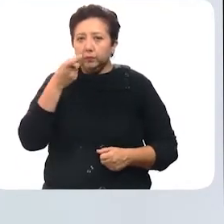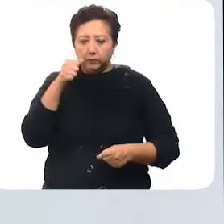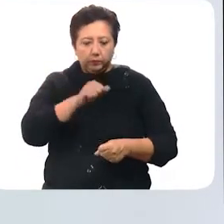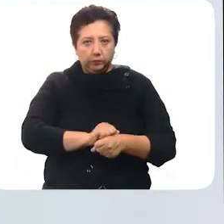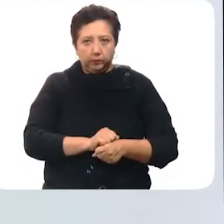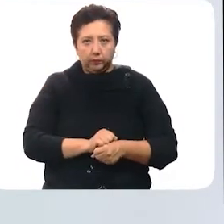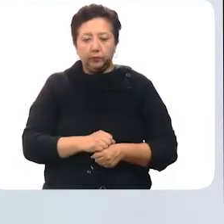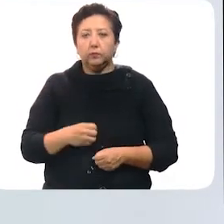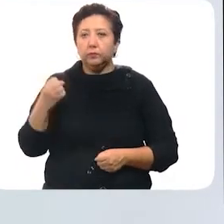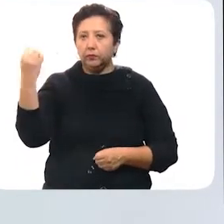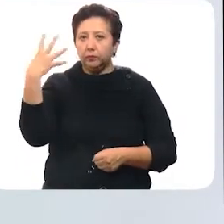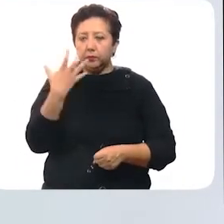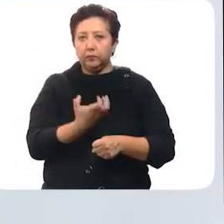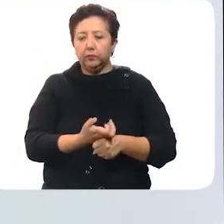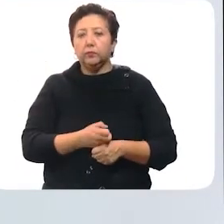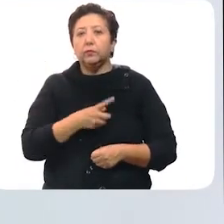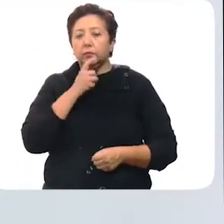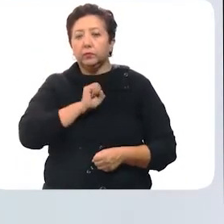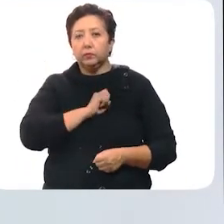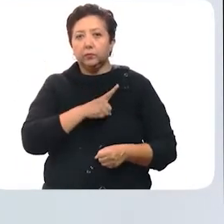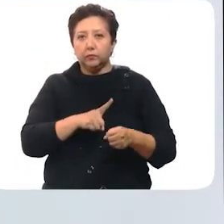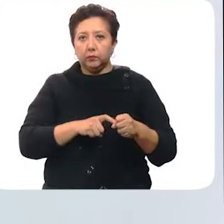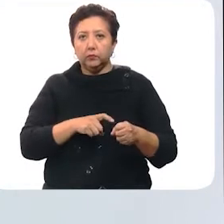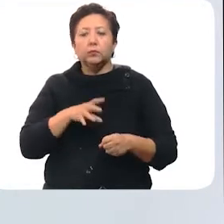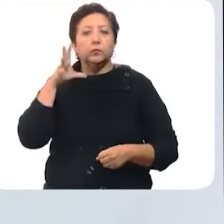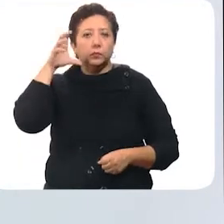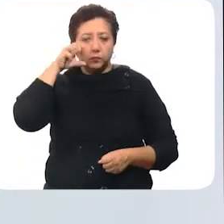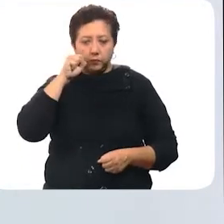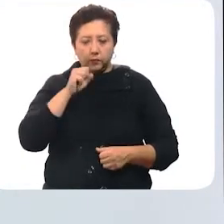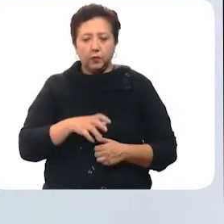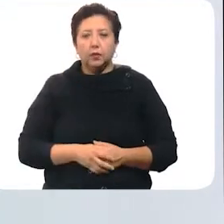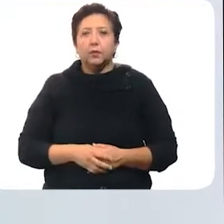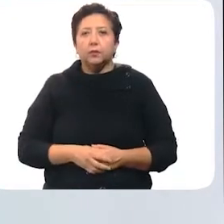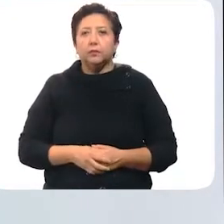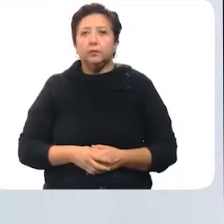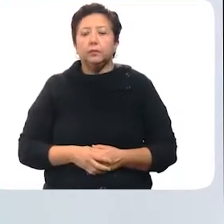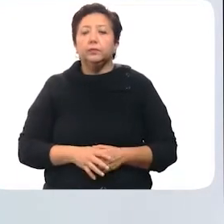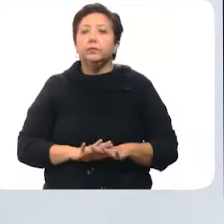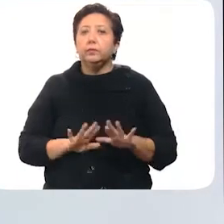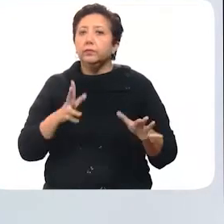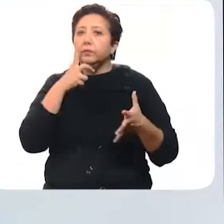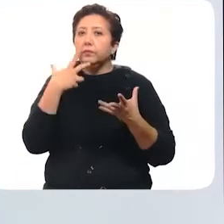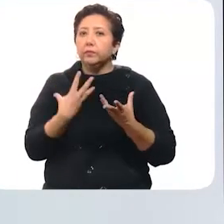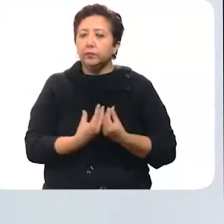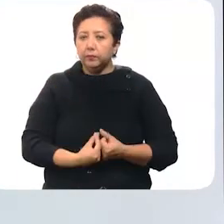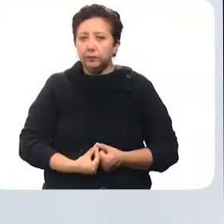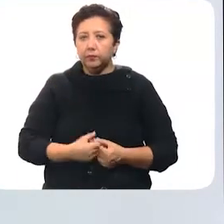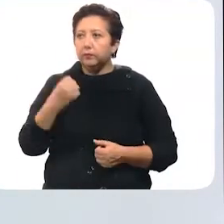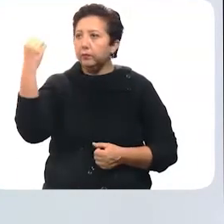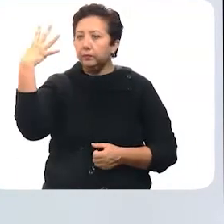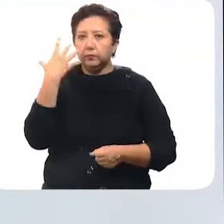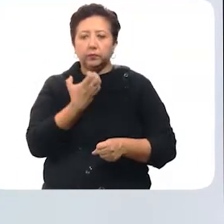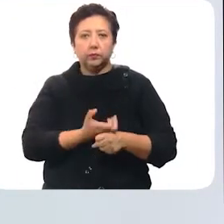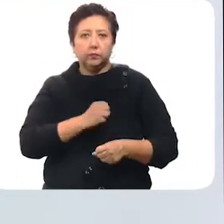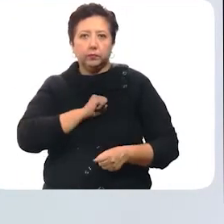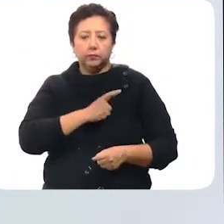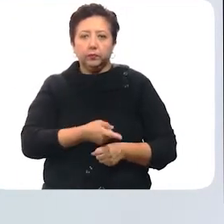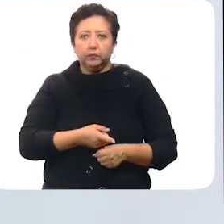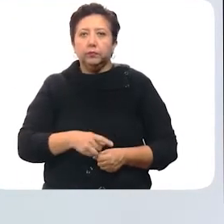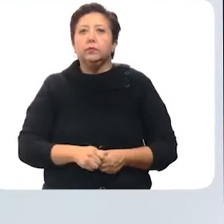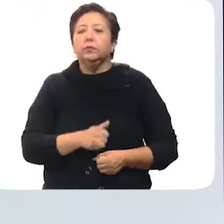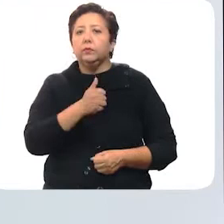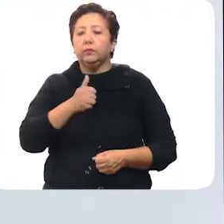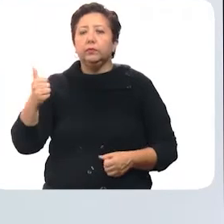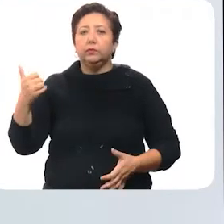indicadores semanales de nuestro semáforo estatal de salud marcan color naranja. Como hemos informado, el semáforo estatal de salud se va a dar